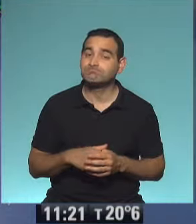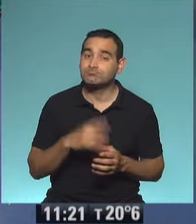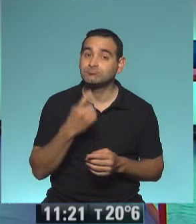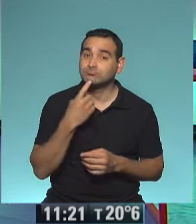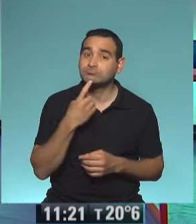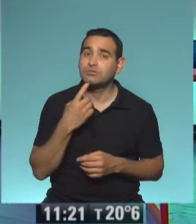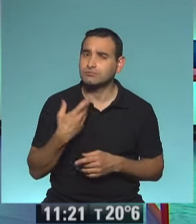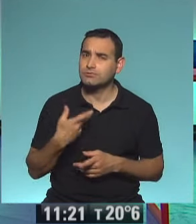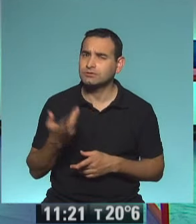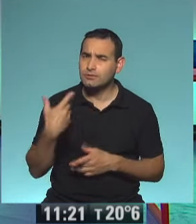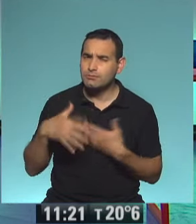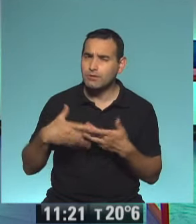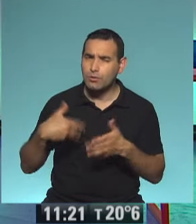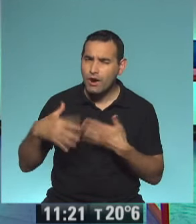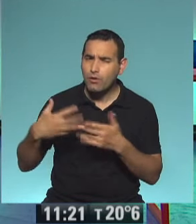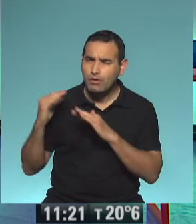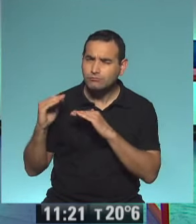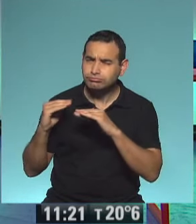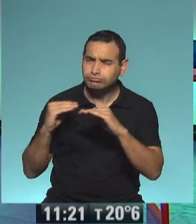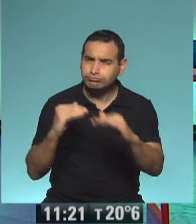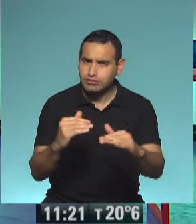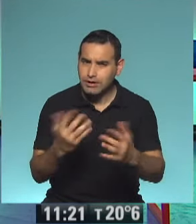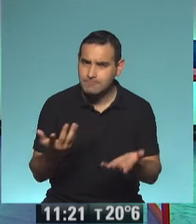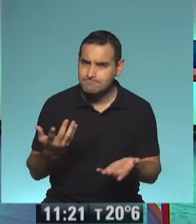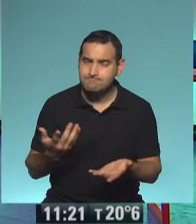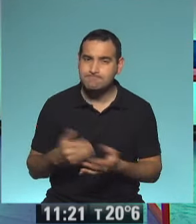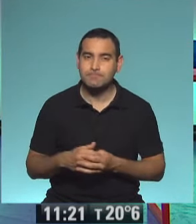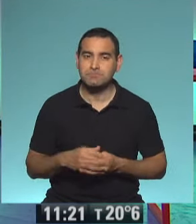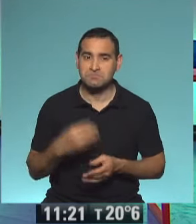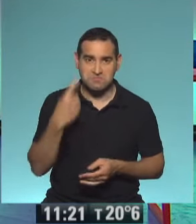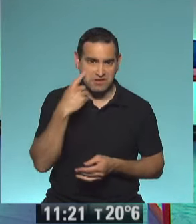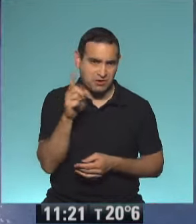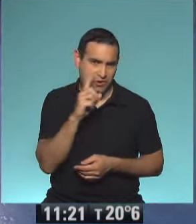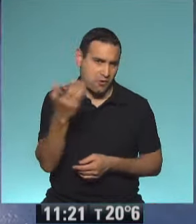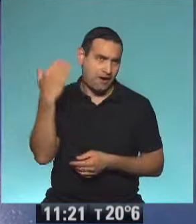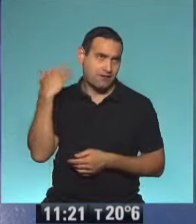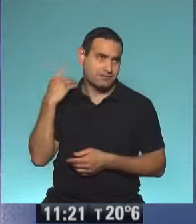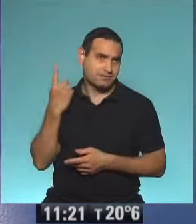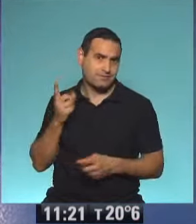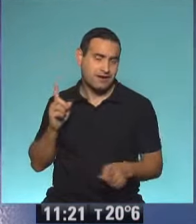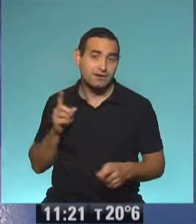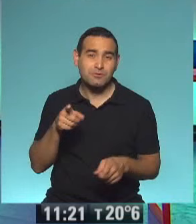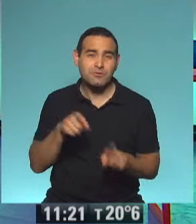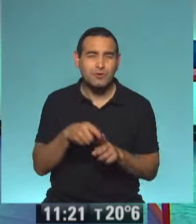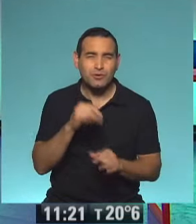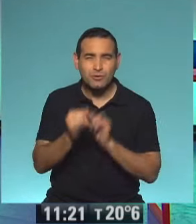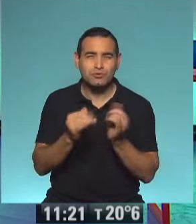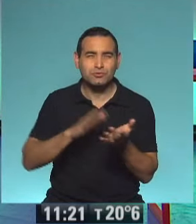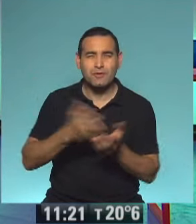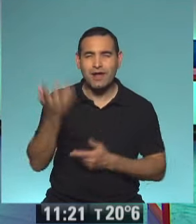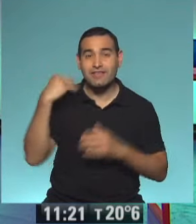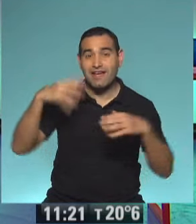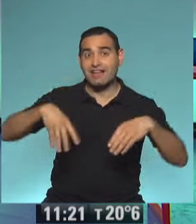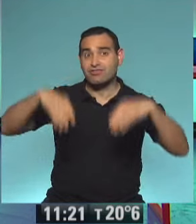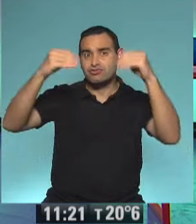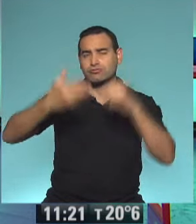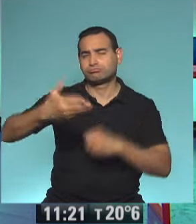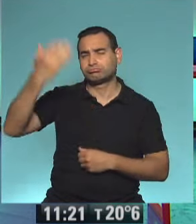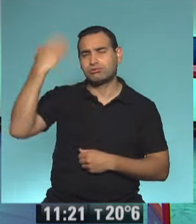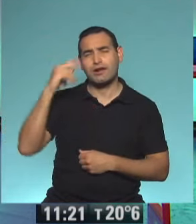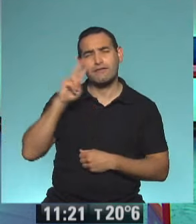¿Siempre se jugó igual? Te preguntan desde lejos. Yo creo que no, porque de hecho cuando estuvimos viendo la época de los castillos, que veíamos esos